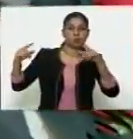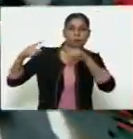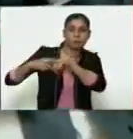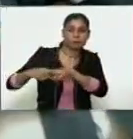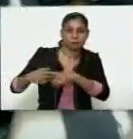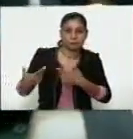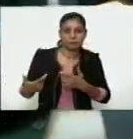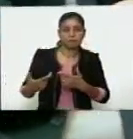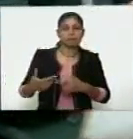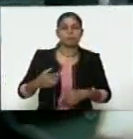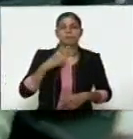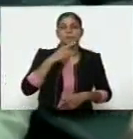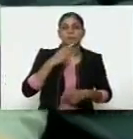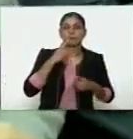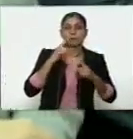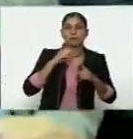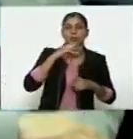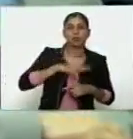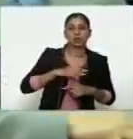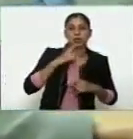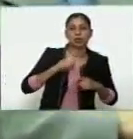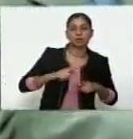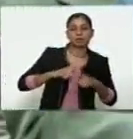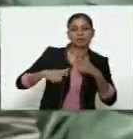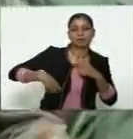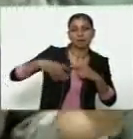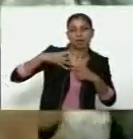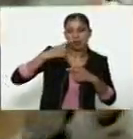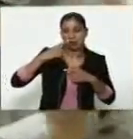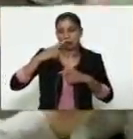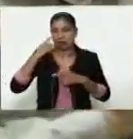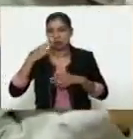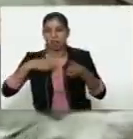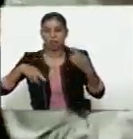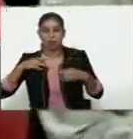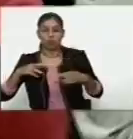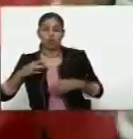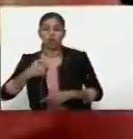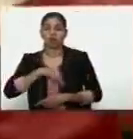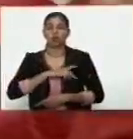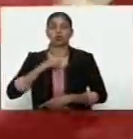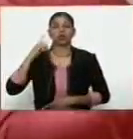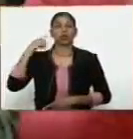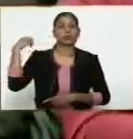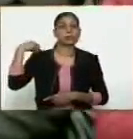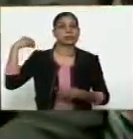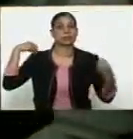sociedad venezolana. Y estamos llamados como Revolución Bolivariana a resolver